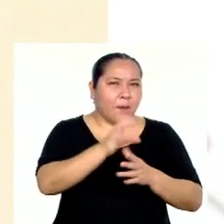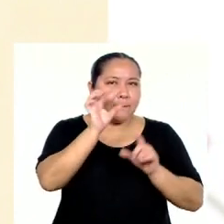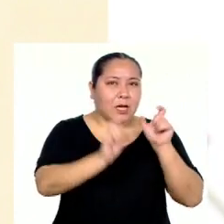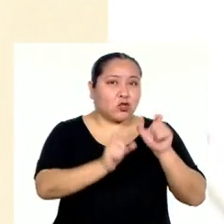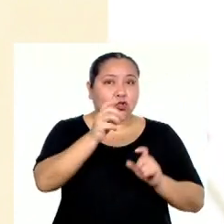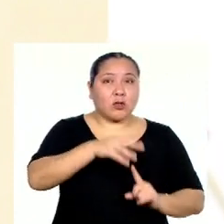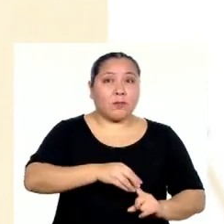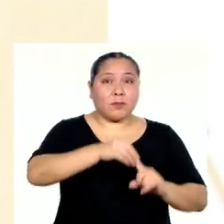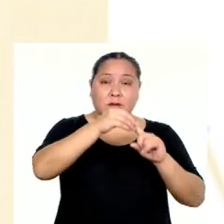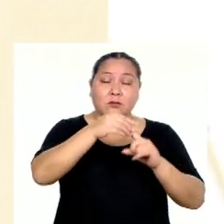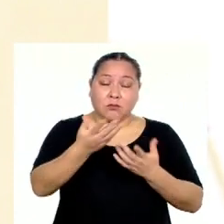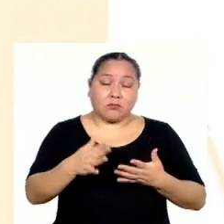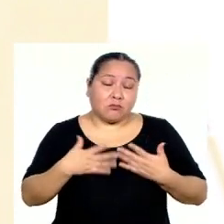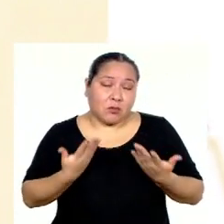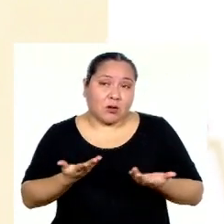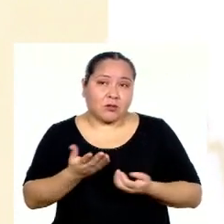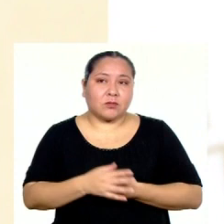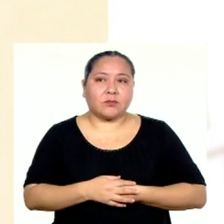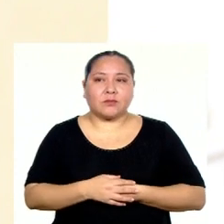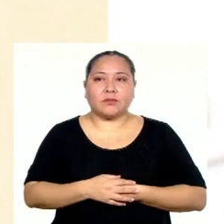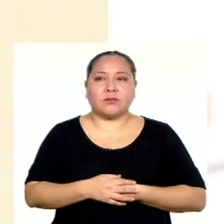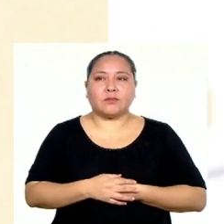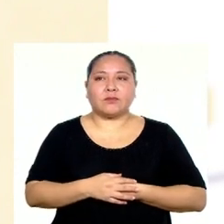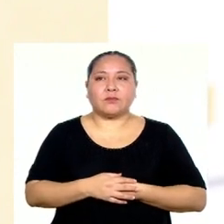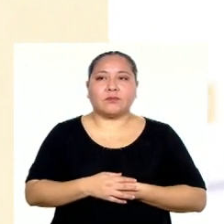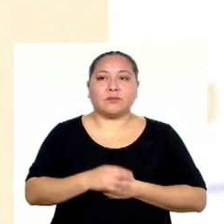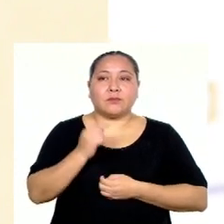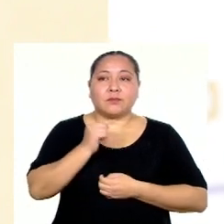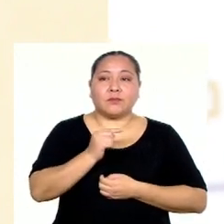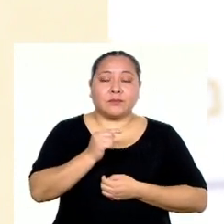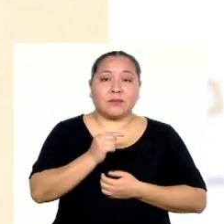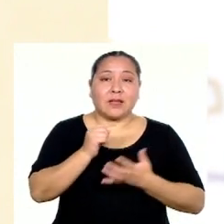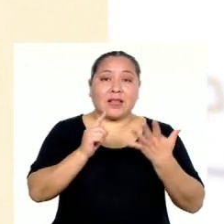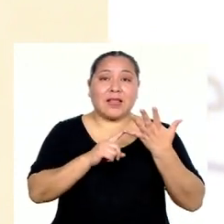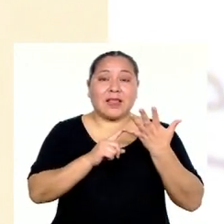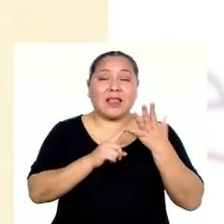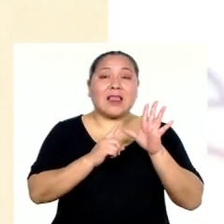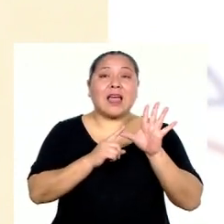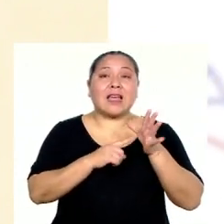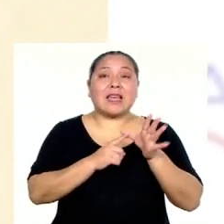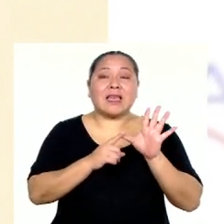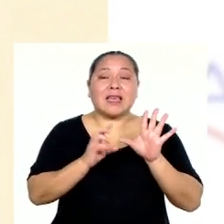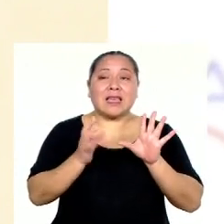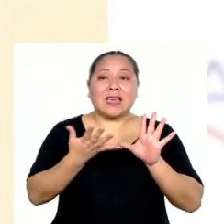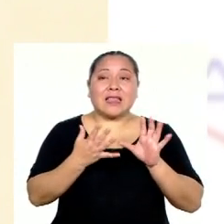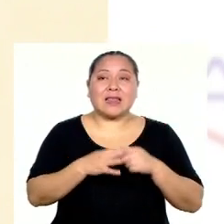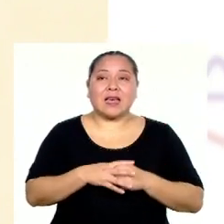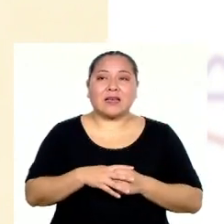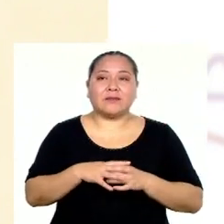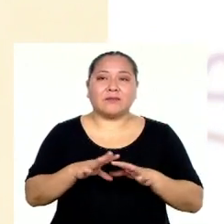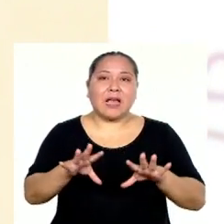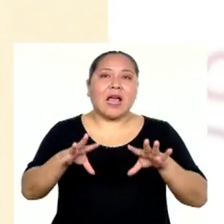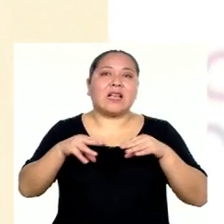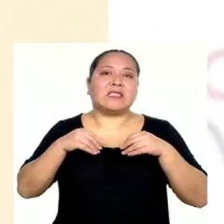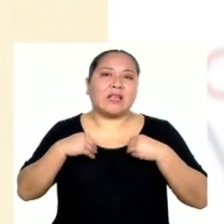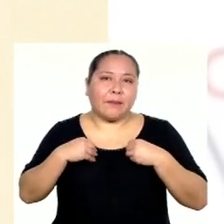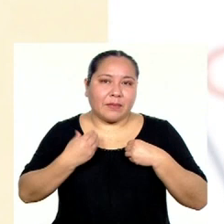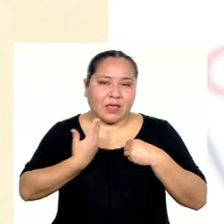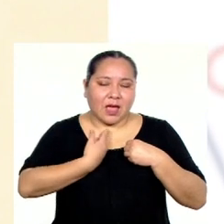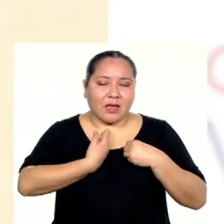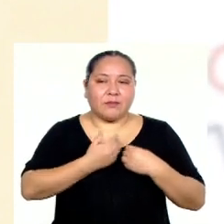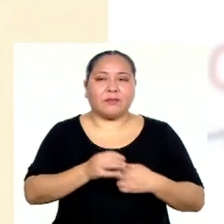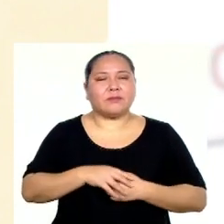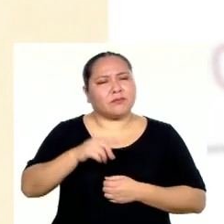hacerlo. La recomendación final engloba muchos aspectos, por eso va al final, como conclusión. Acogerme. Debemos saber que es